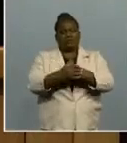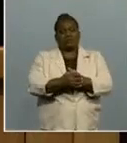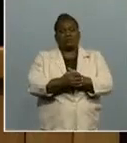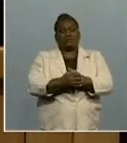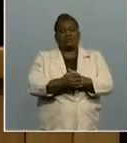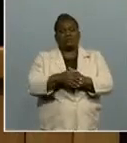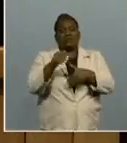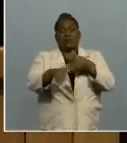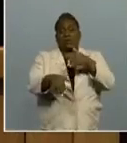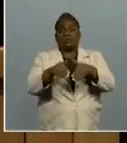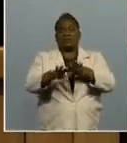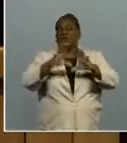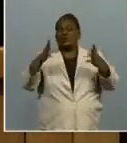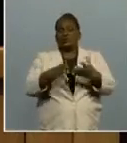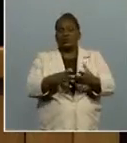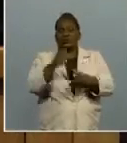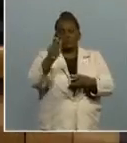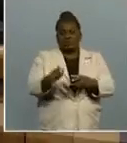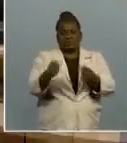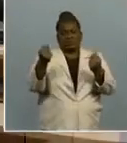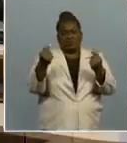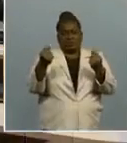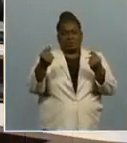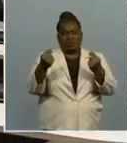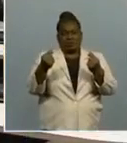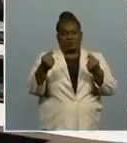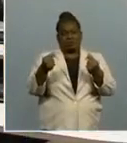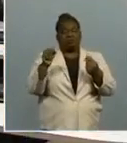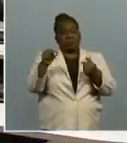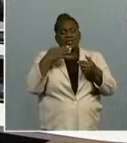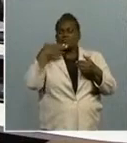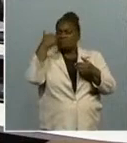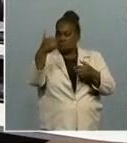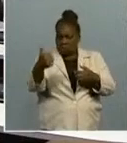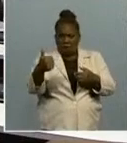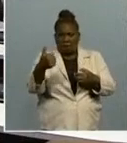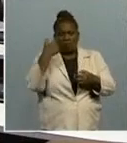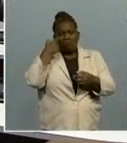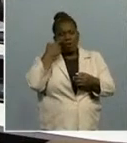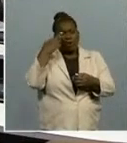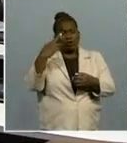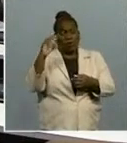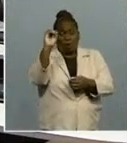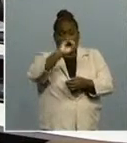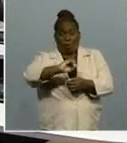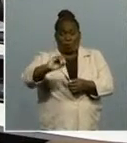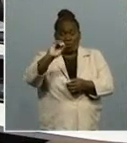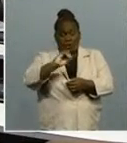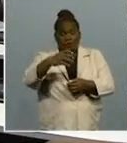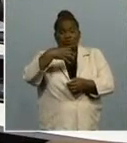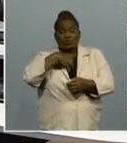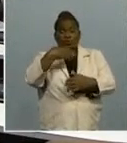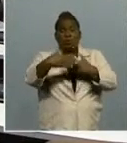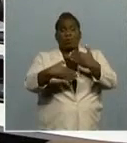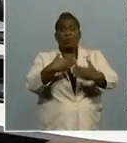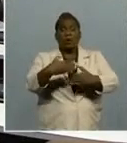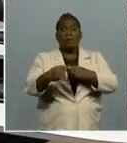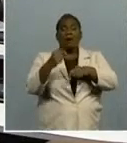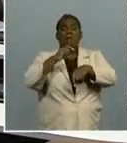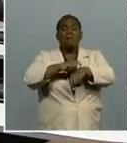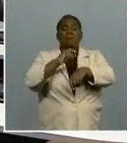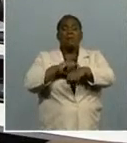de todos los actores económicos es con esto reconocer el ordenamiento presentó problemas de instrumentación